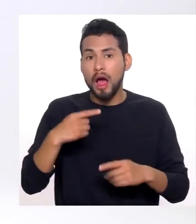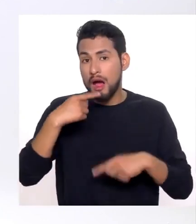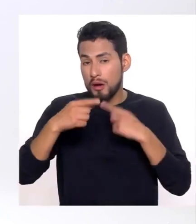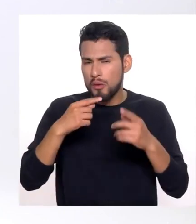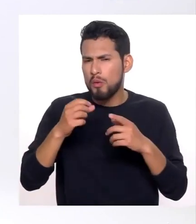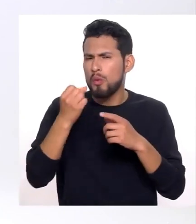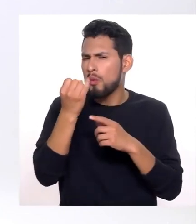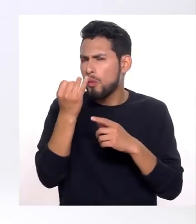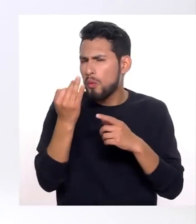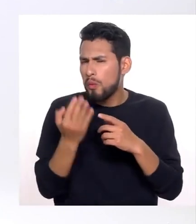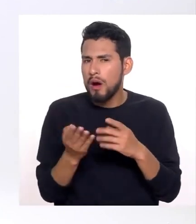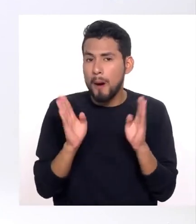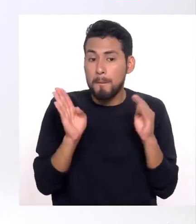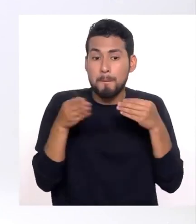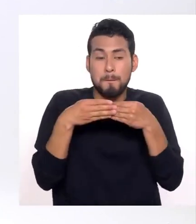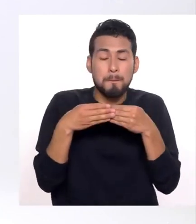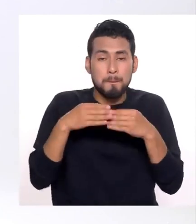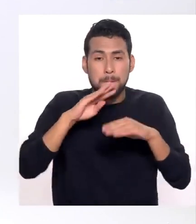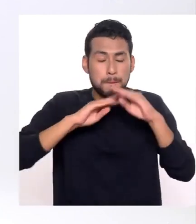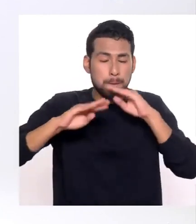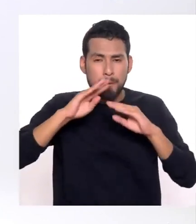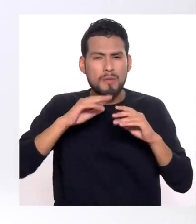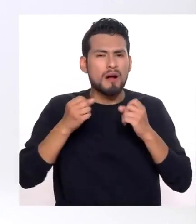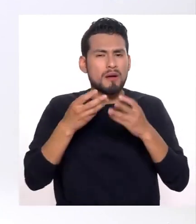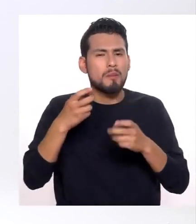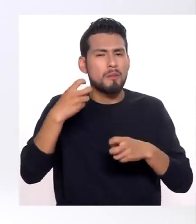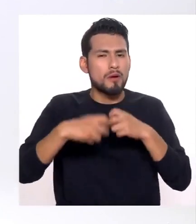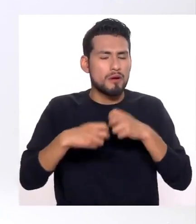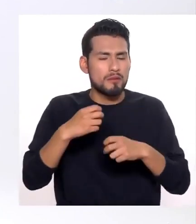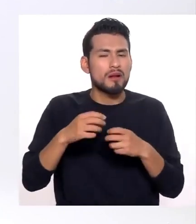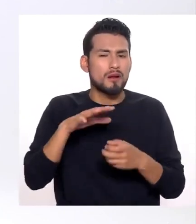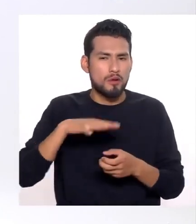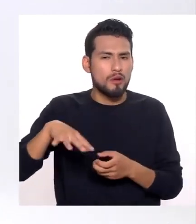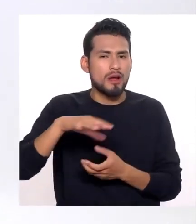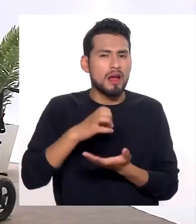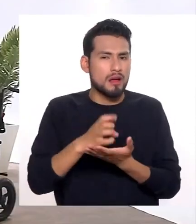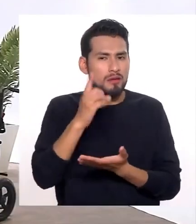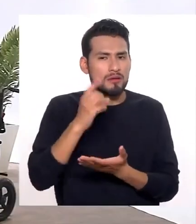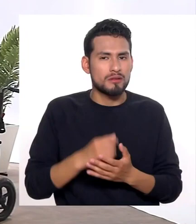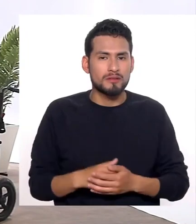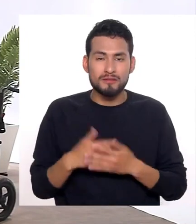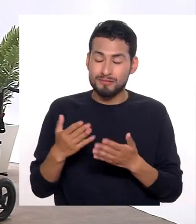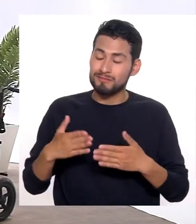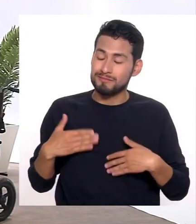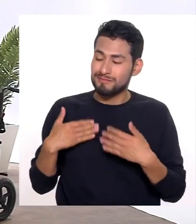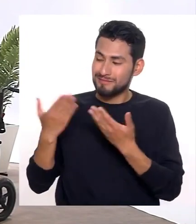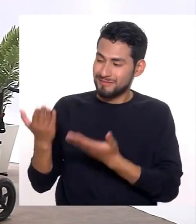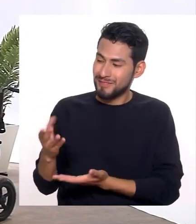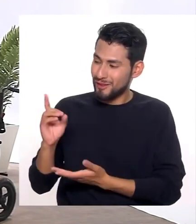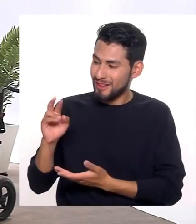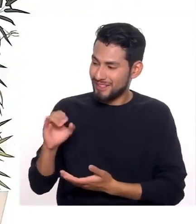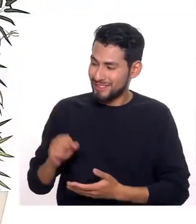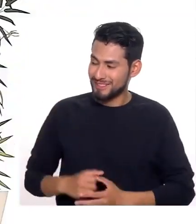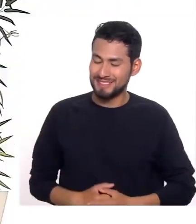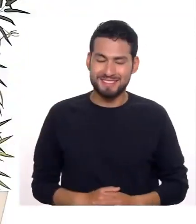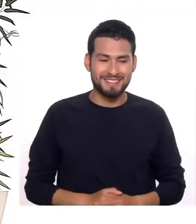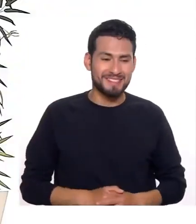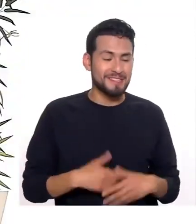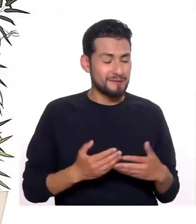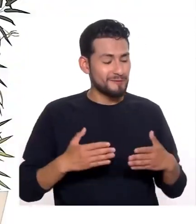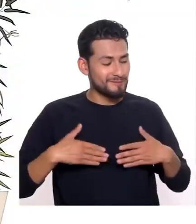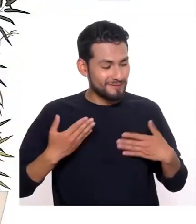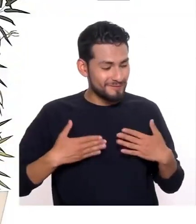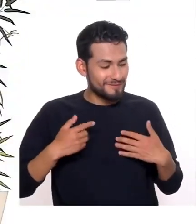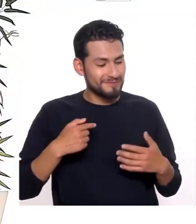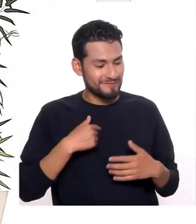sobre algunas barreras que afectan a este sector de educación. Un gusto tenerte aquí en el programa, Doris. Y